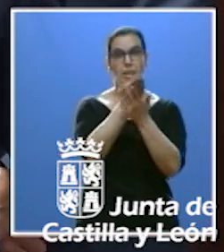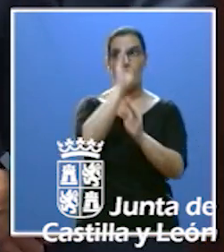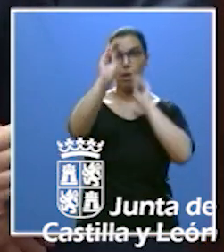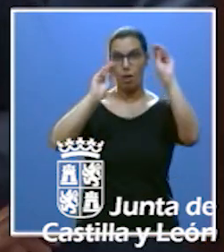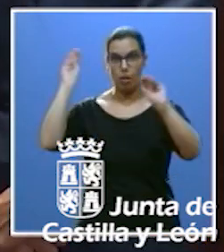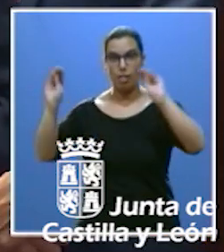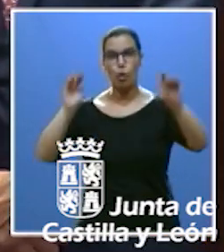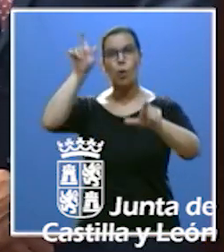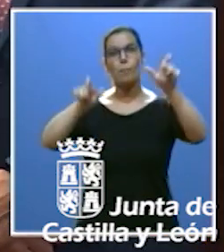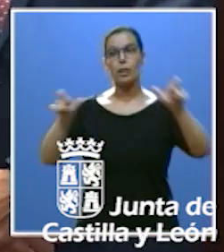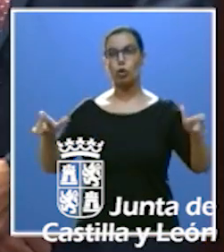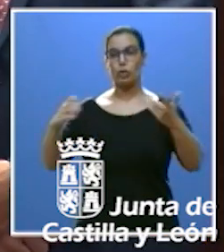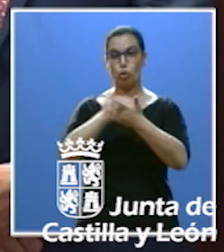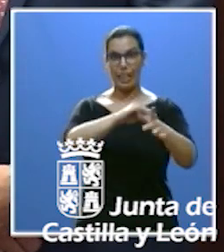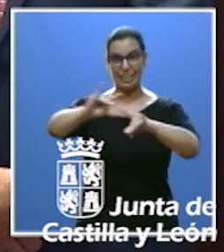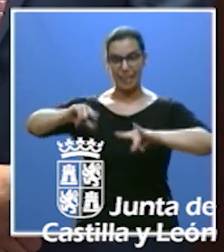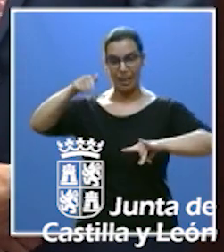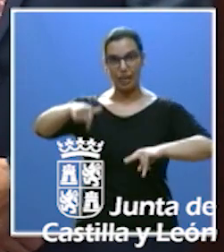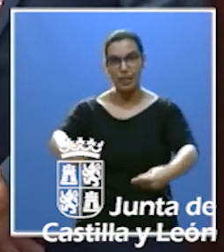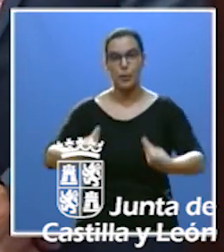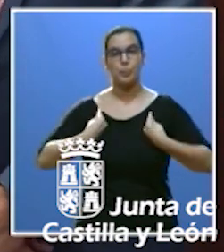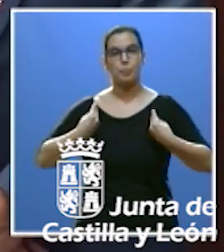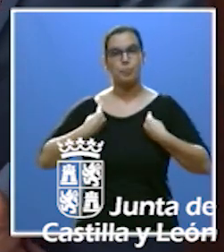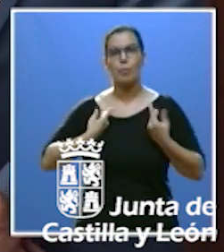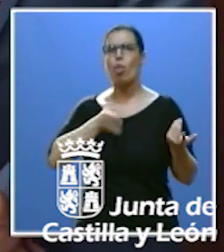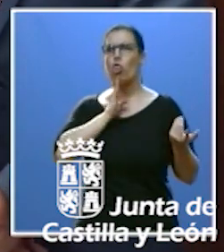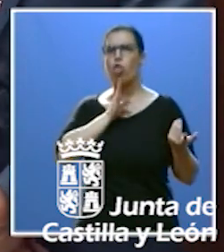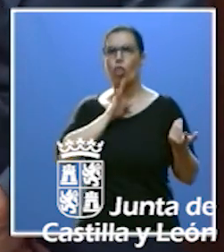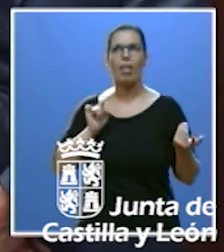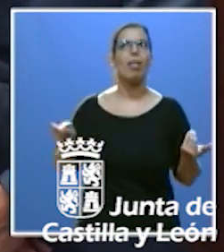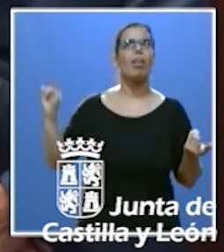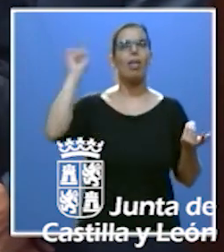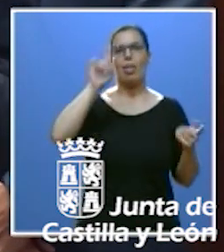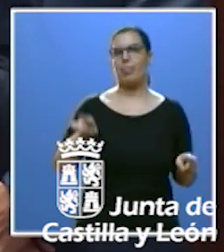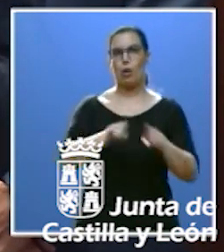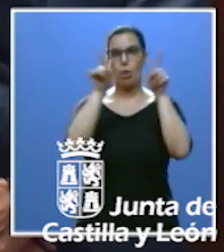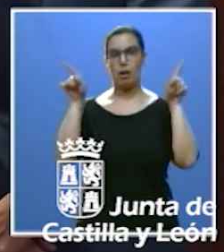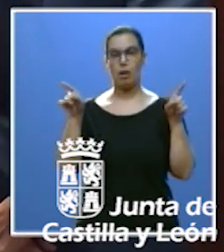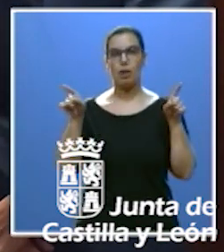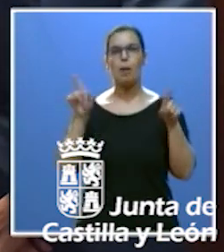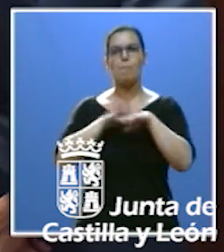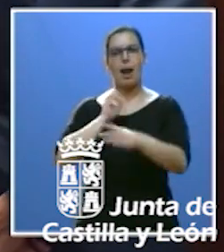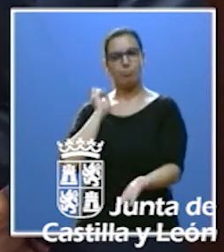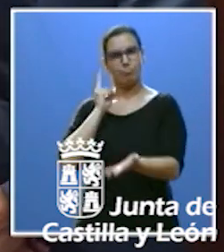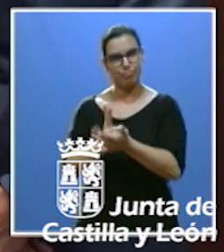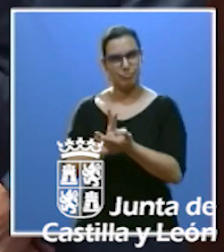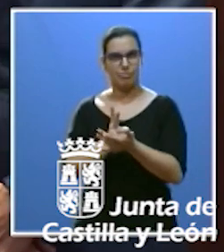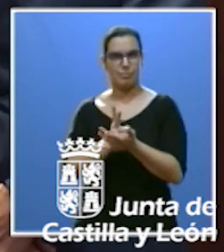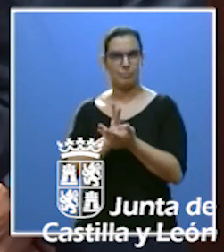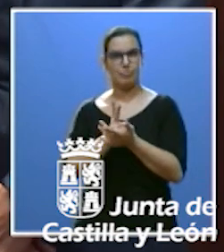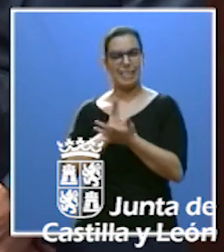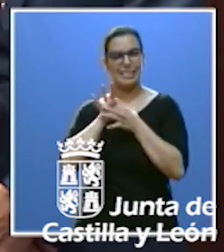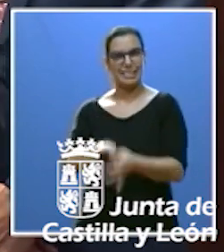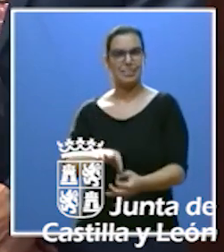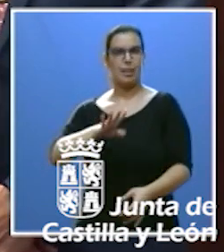a todas las personas de esta tierra, se encuentren donde se encuentren, para que apuesten por ella.